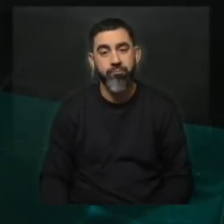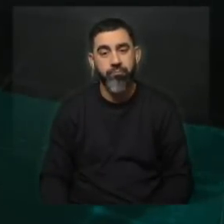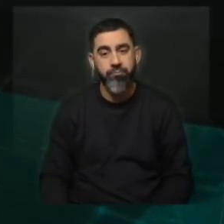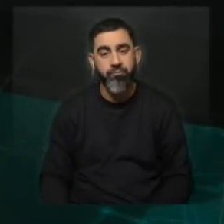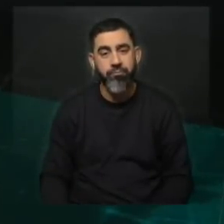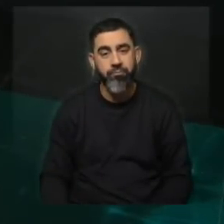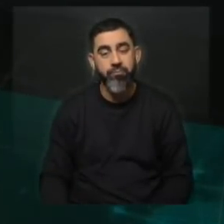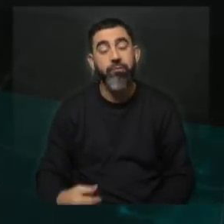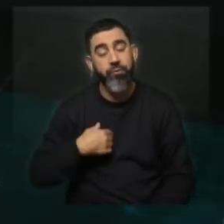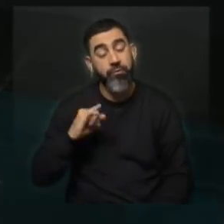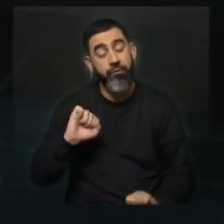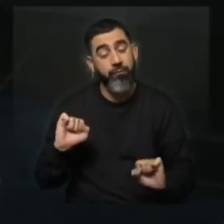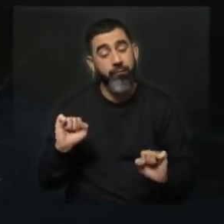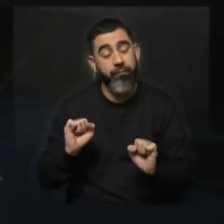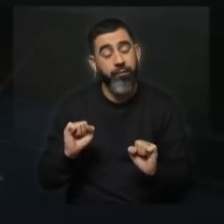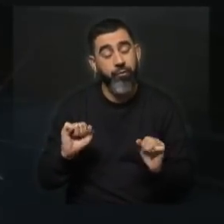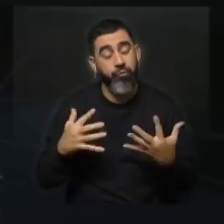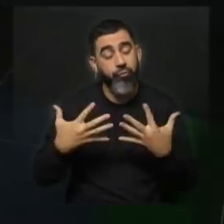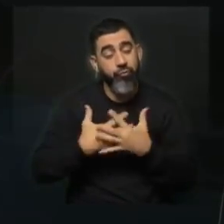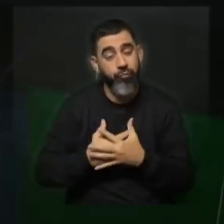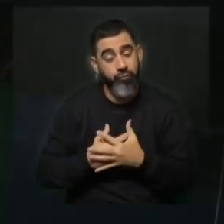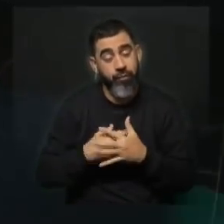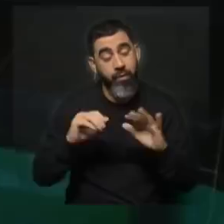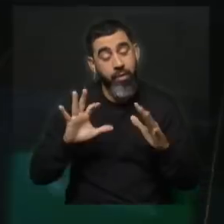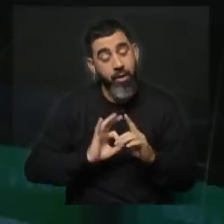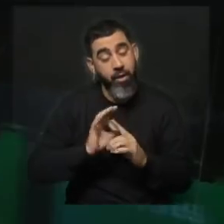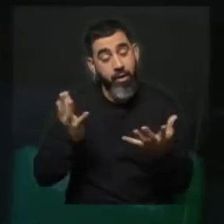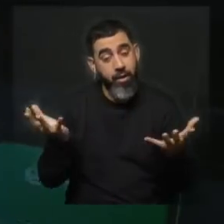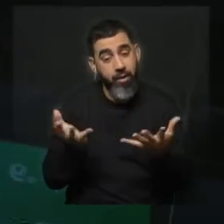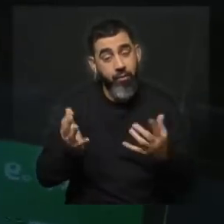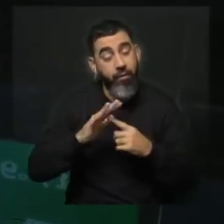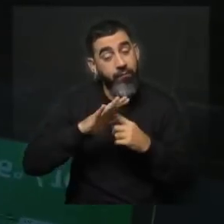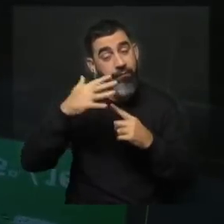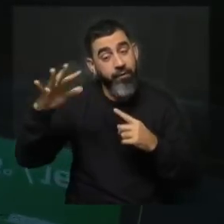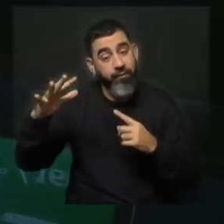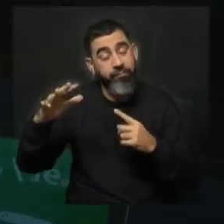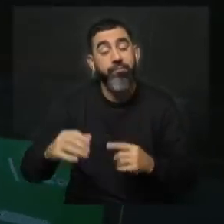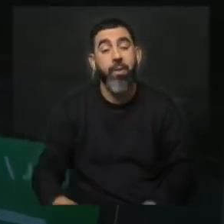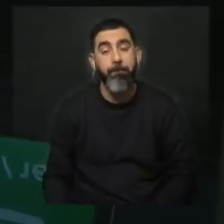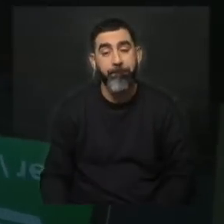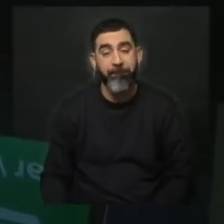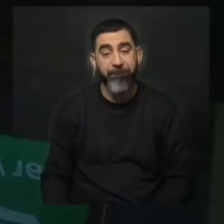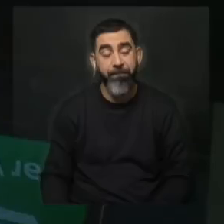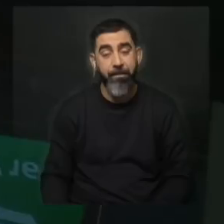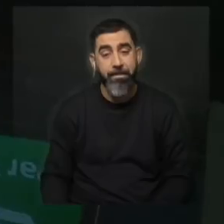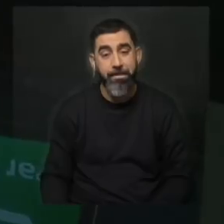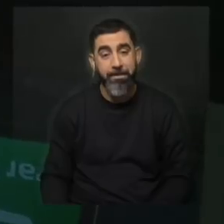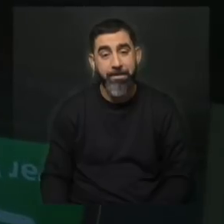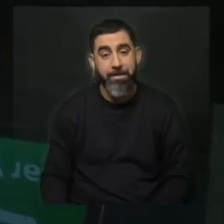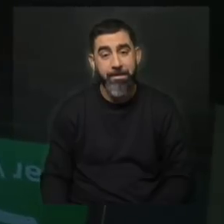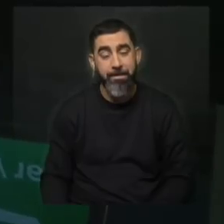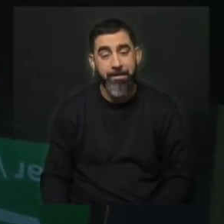Violeta estamos en invierno diez grados es bastante frío y vamos a ver cómo continúa la temperatura que no va a ser mucho más